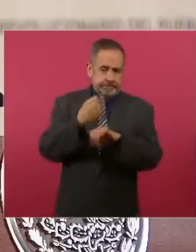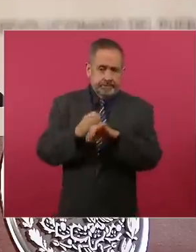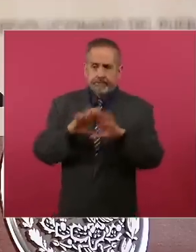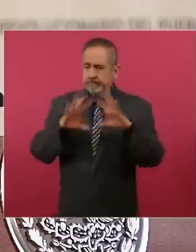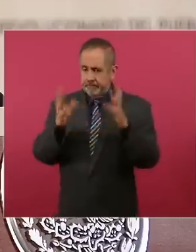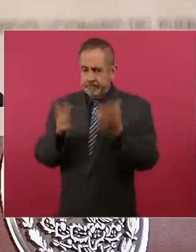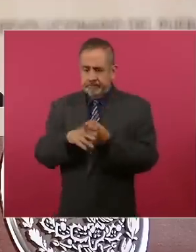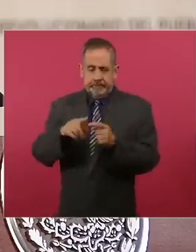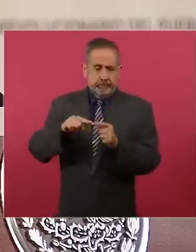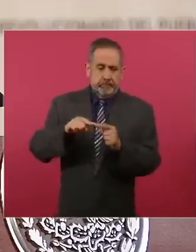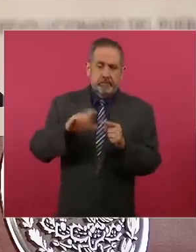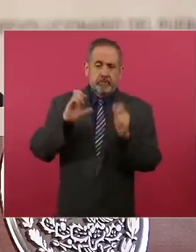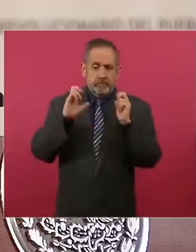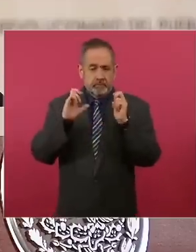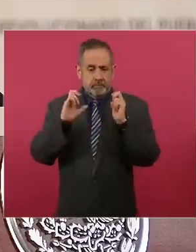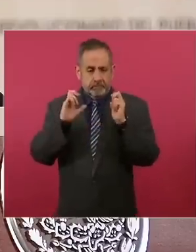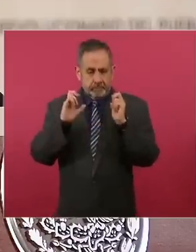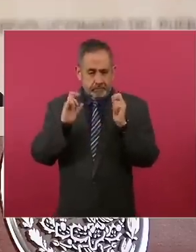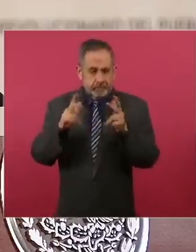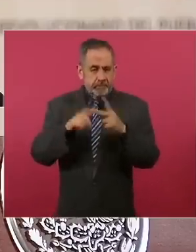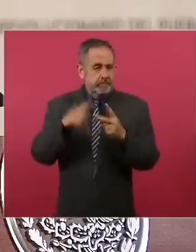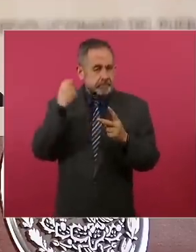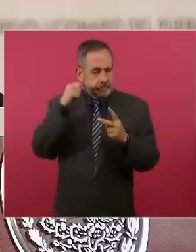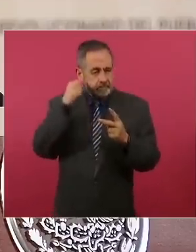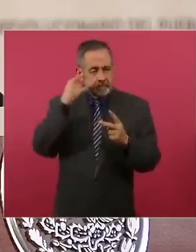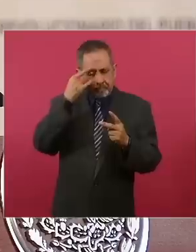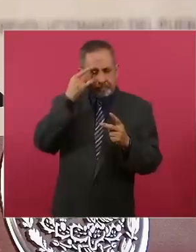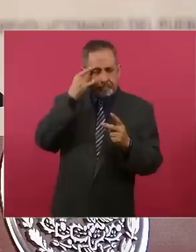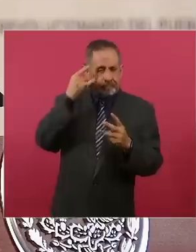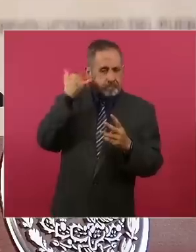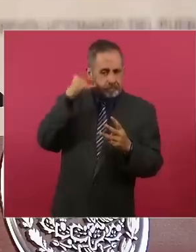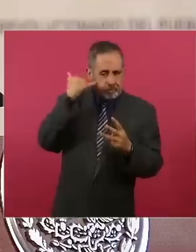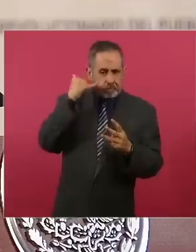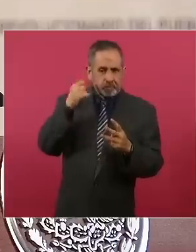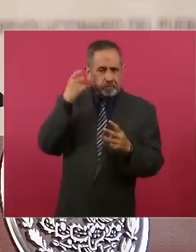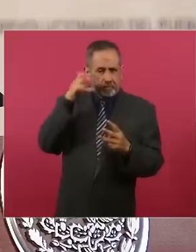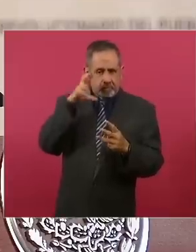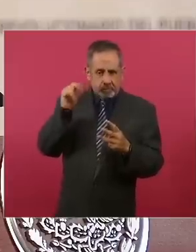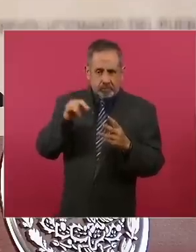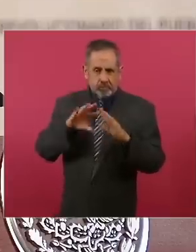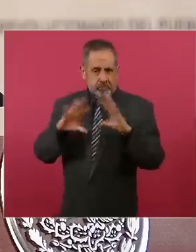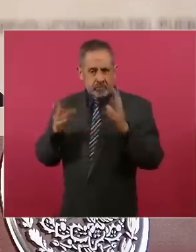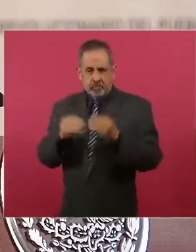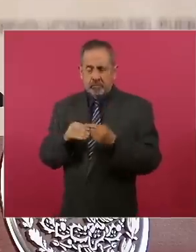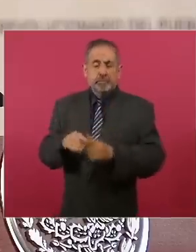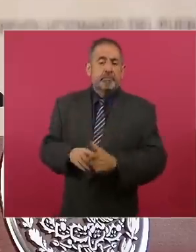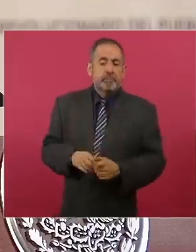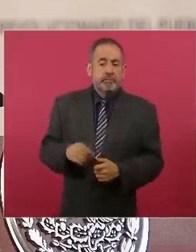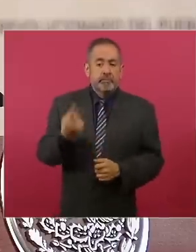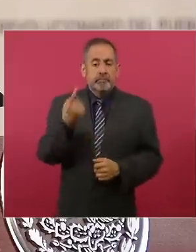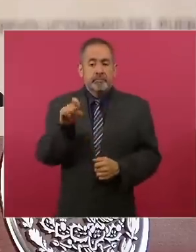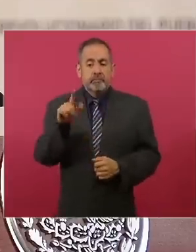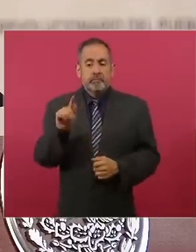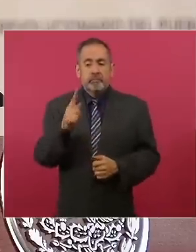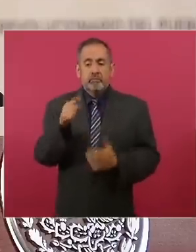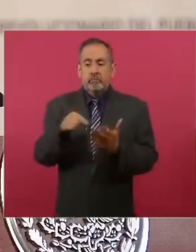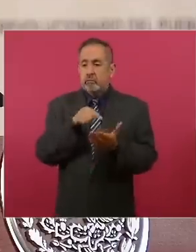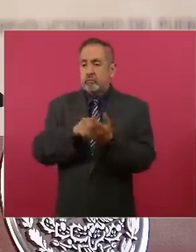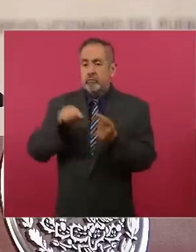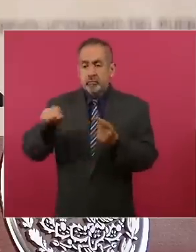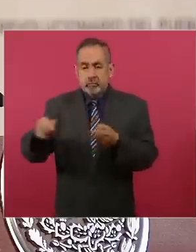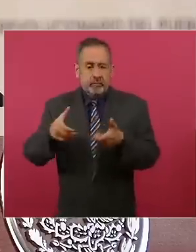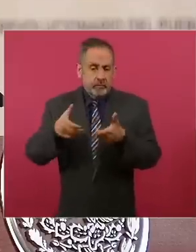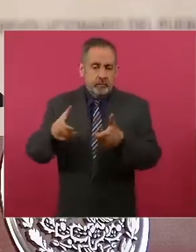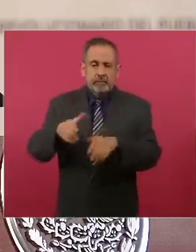la ruta Chiapas, Tabasco, Campeche, Yucatán y Quintana Roo. 171 obras son calles y